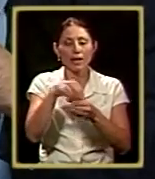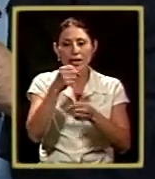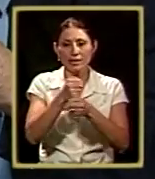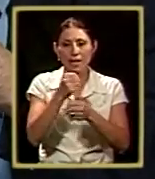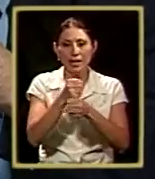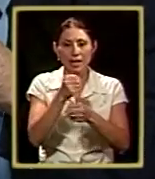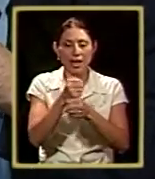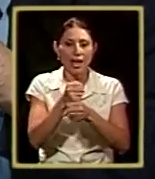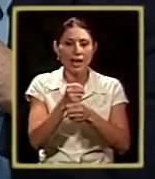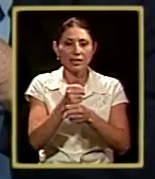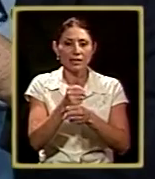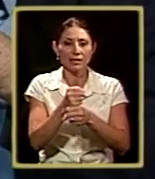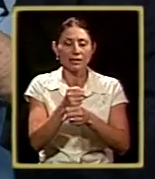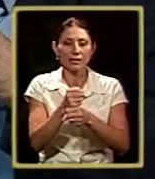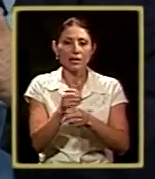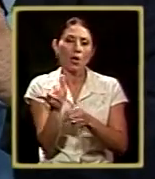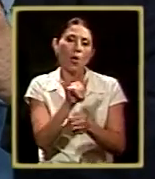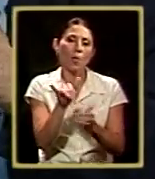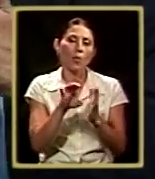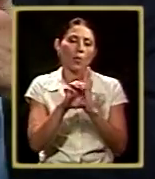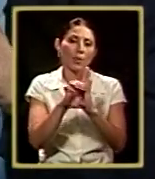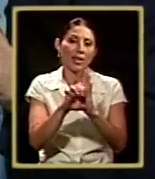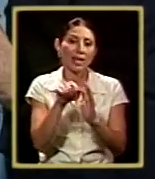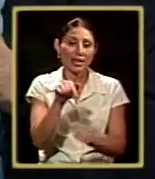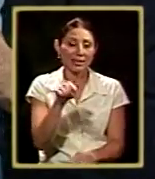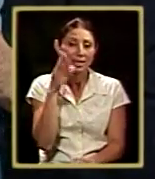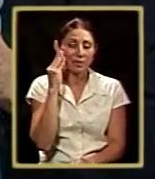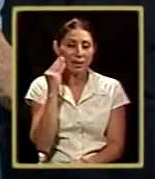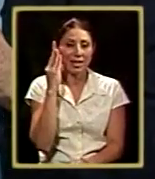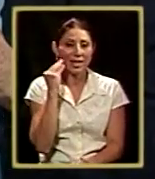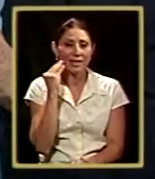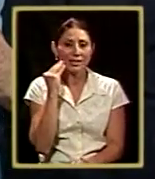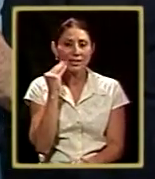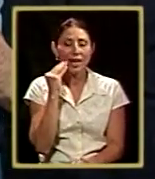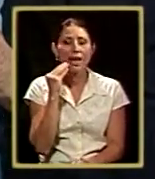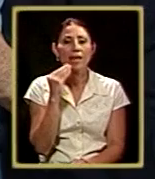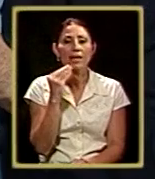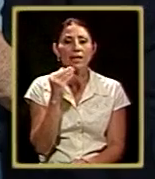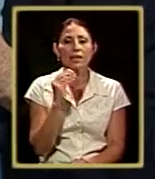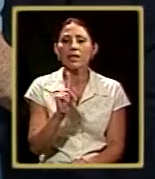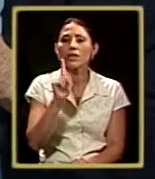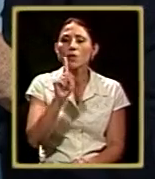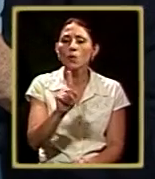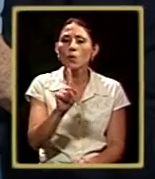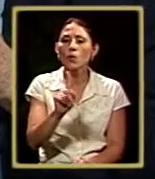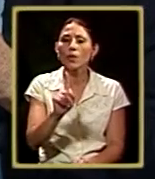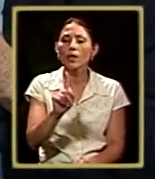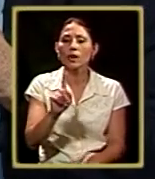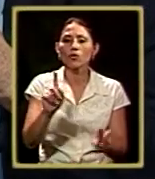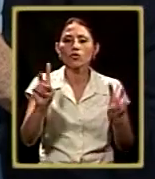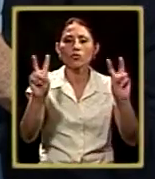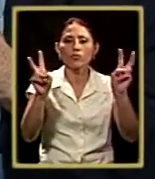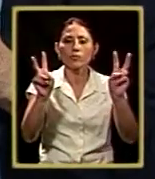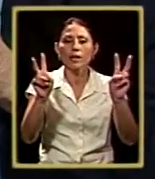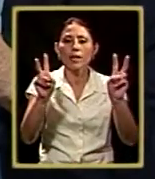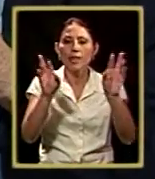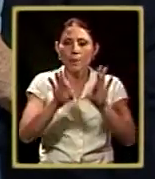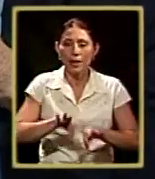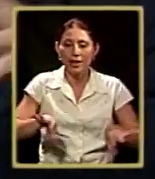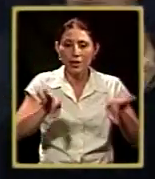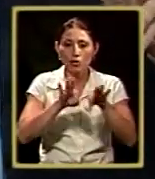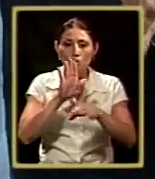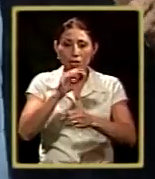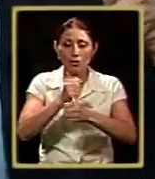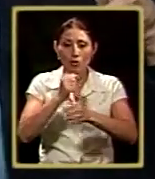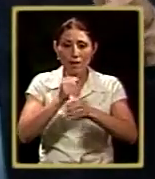así como surgió esta experiencia, y me parece que uno de los aspectos valiosos de su trabajo en la Nación es